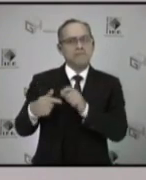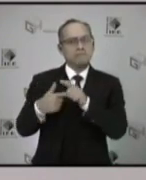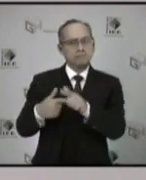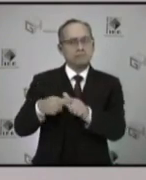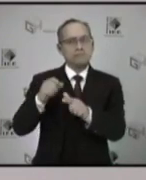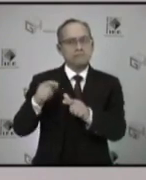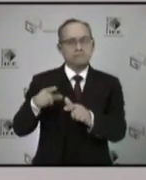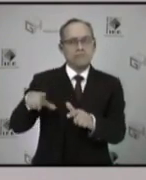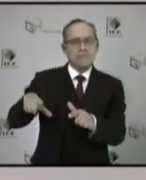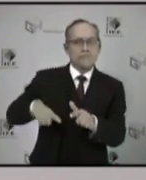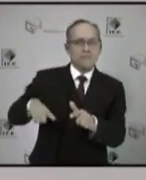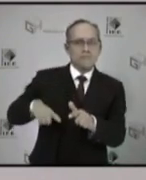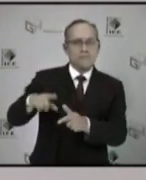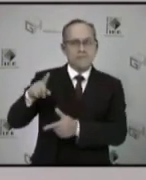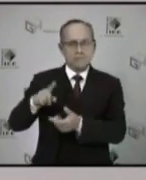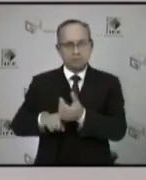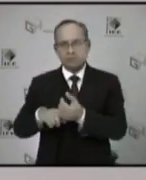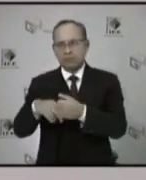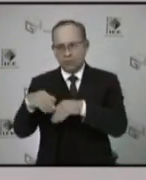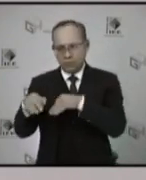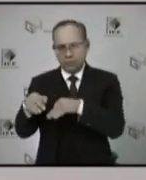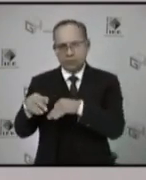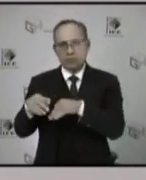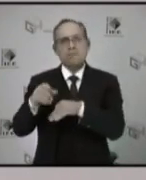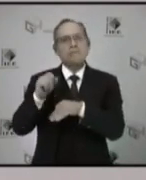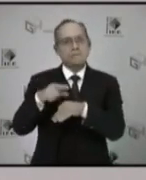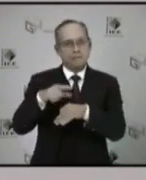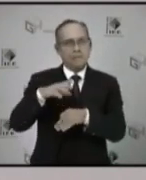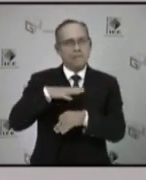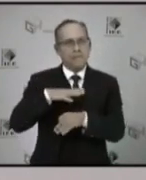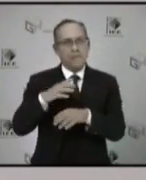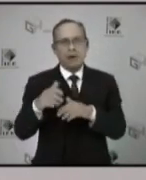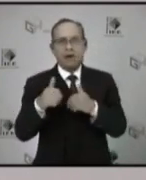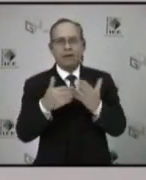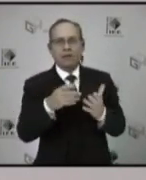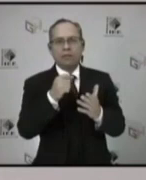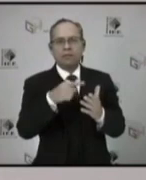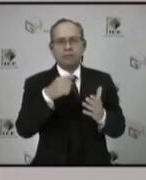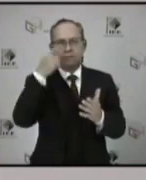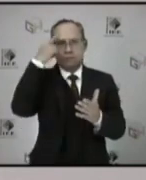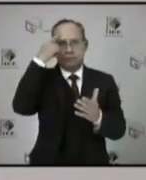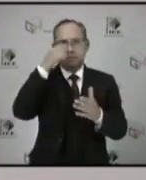pública como en el ejercicio de postulancia.